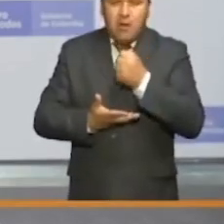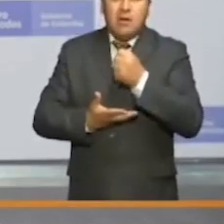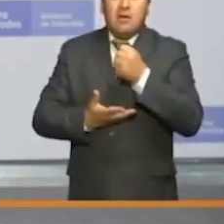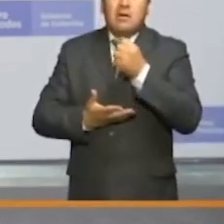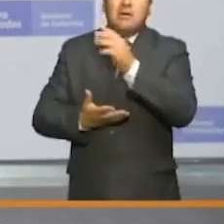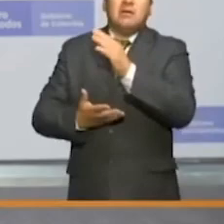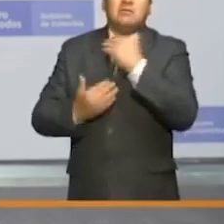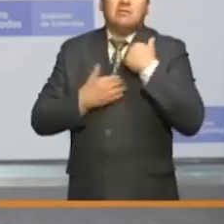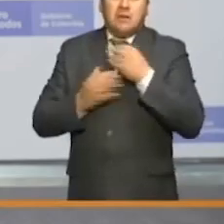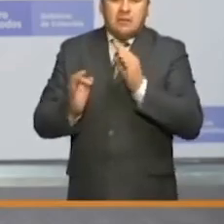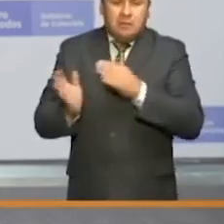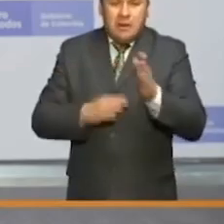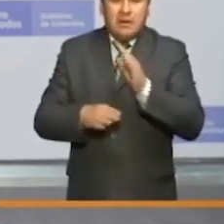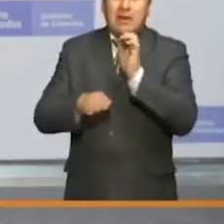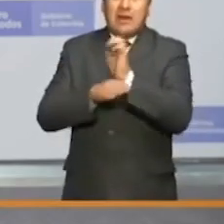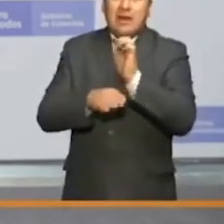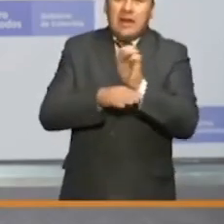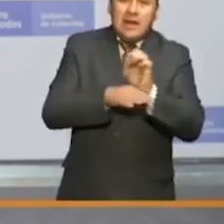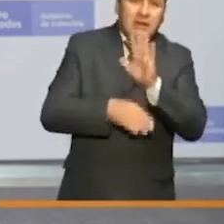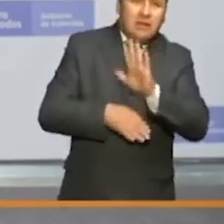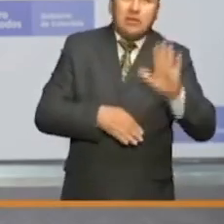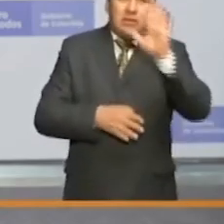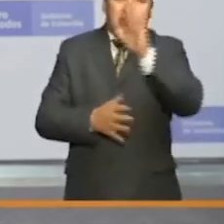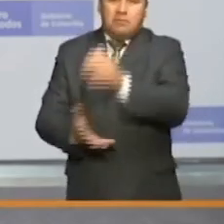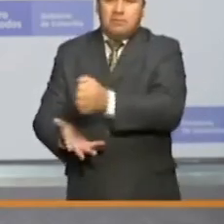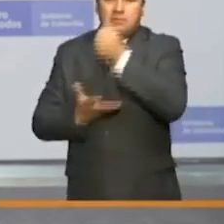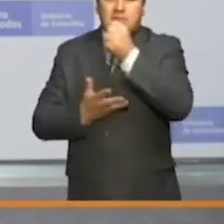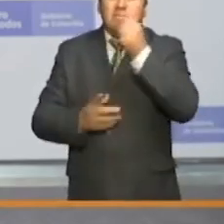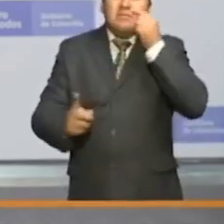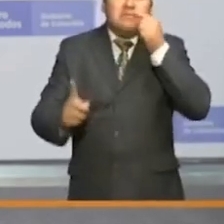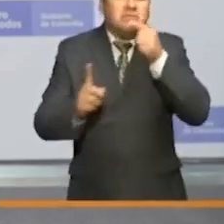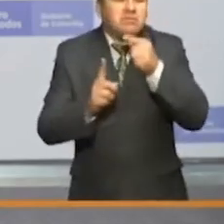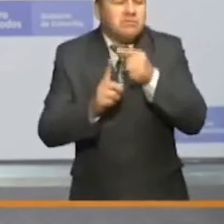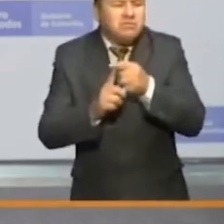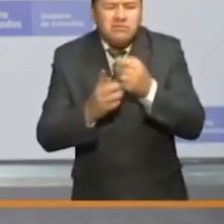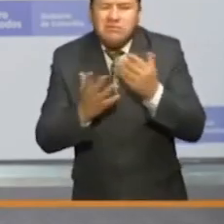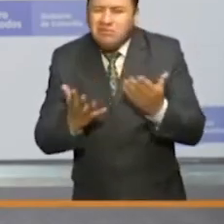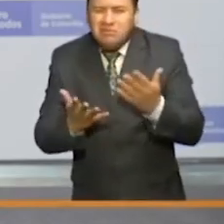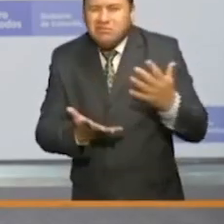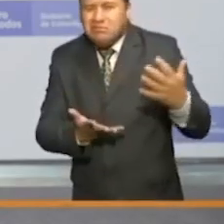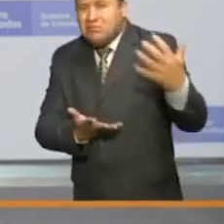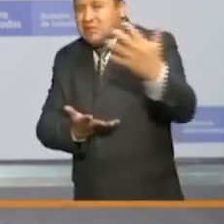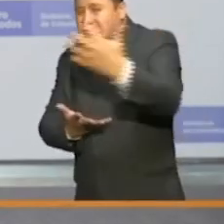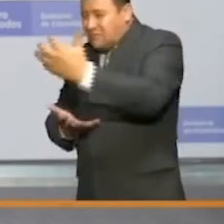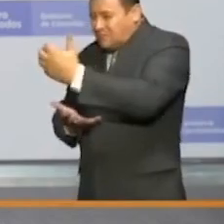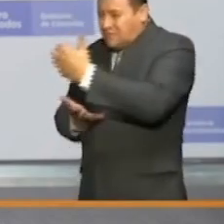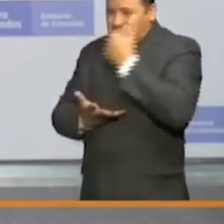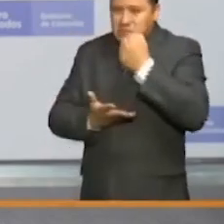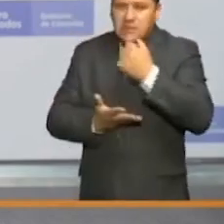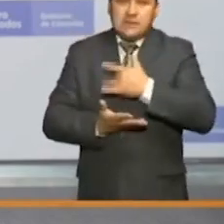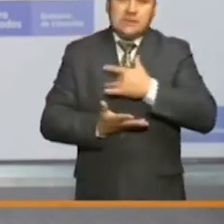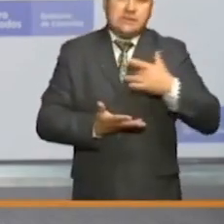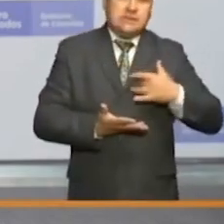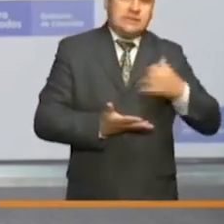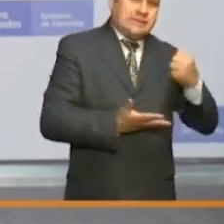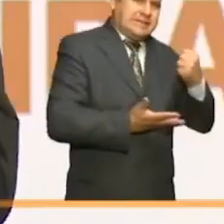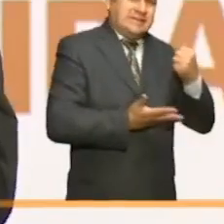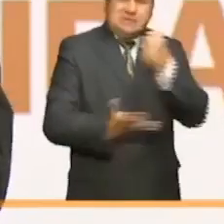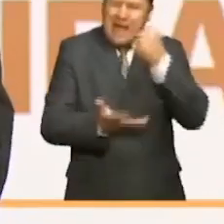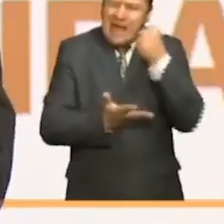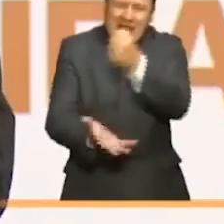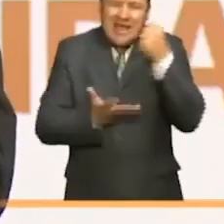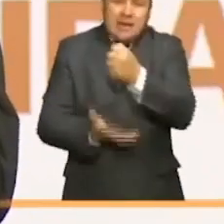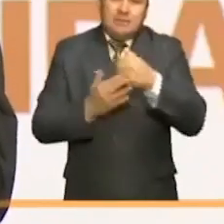nación recursos de las entidades territoriales la única finalidad es atender todos los gastos en salud que se requieran y